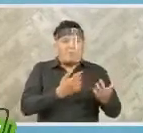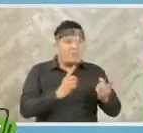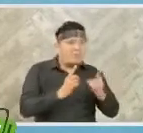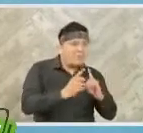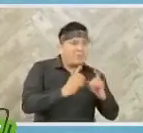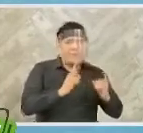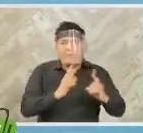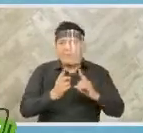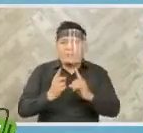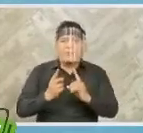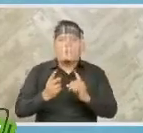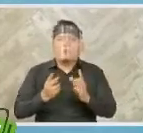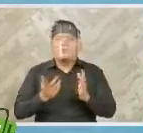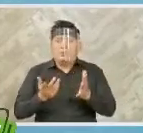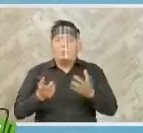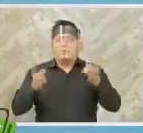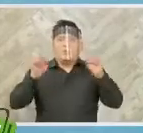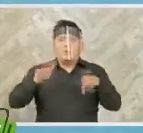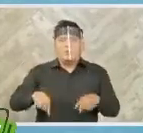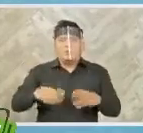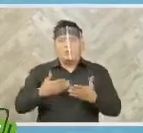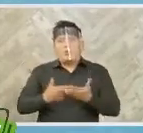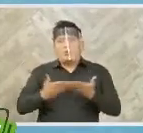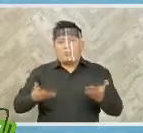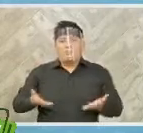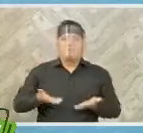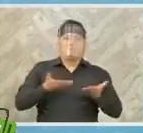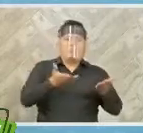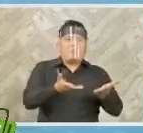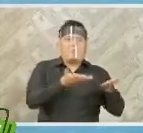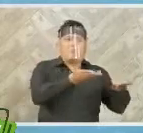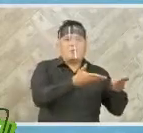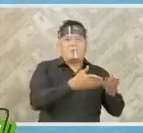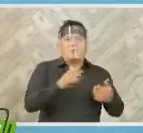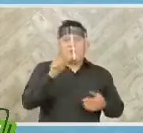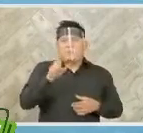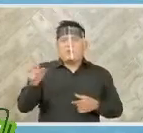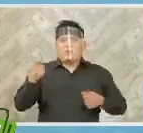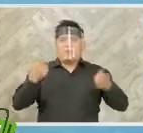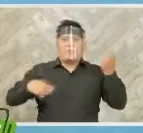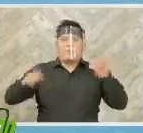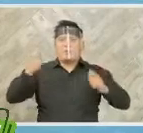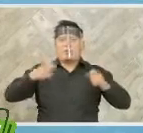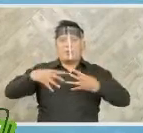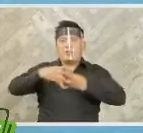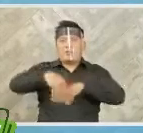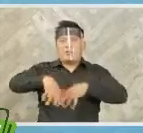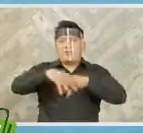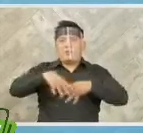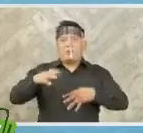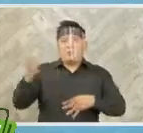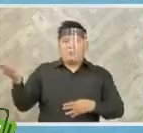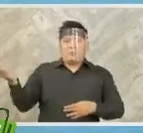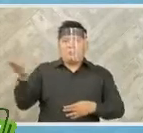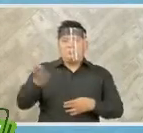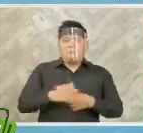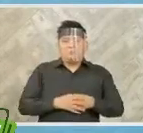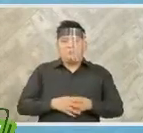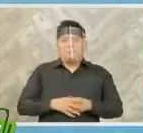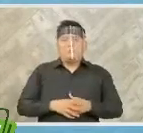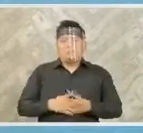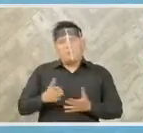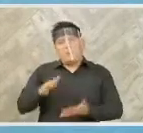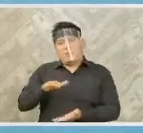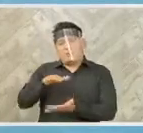los elementos necesarios a muchos de los vendedores informales ubicados en la calle y que permanecen en ese lugar